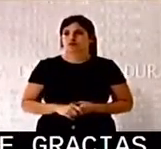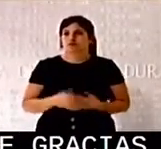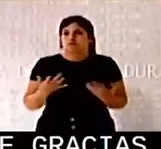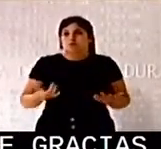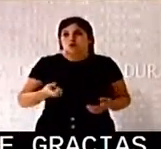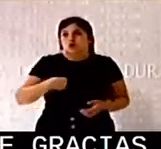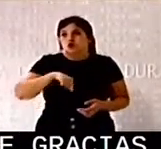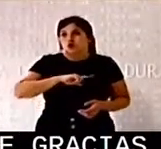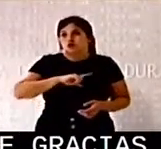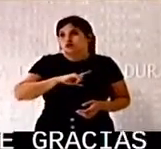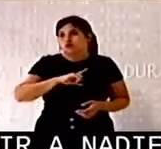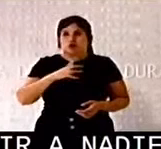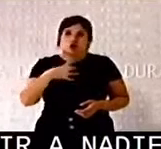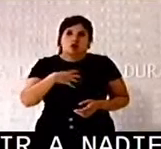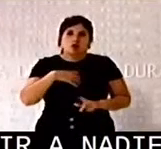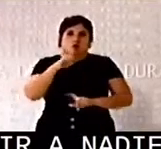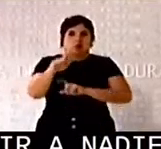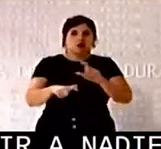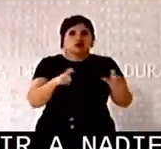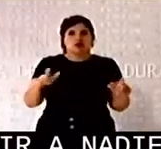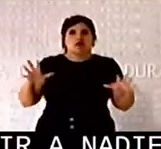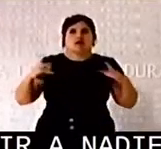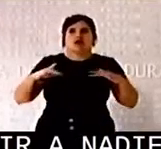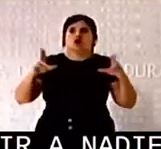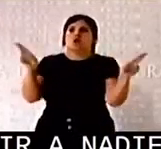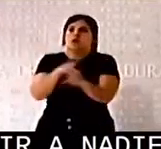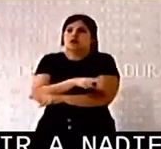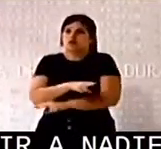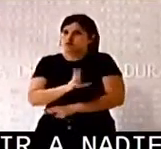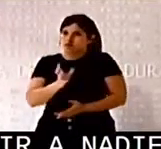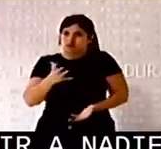puedo prohibir a nadie que se vaya de vacaciones.